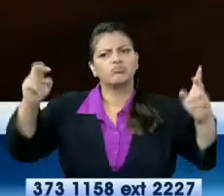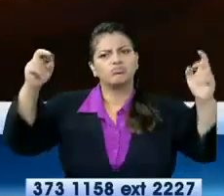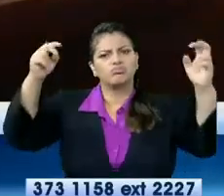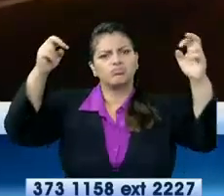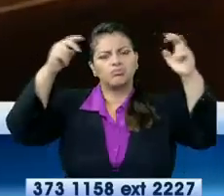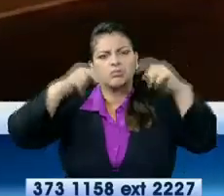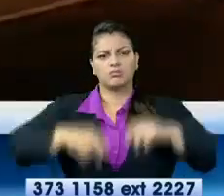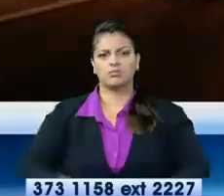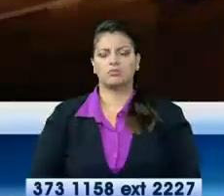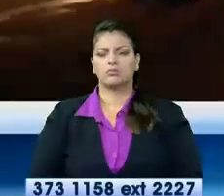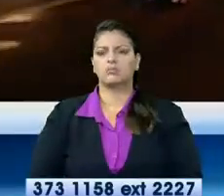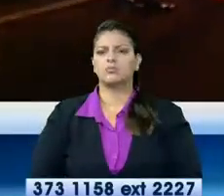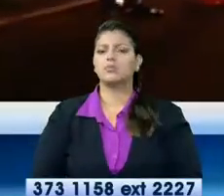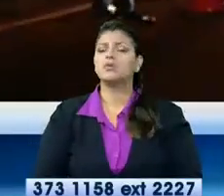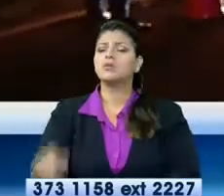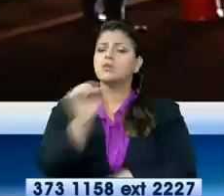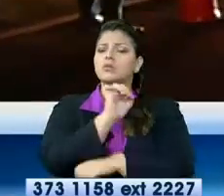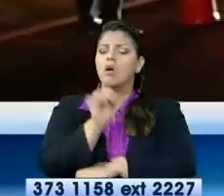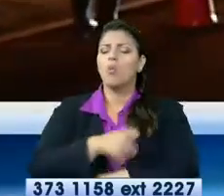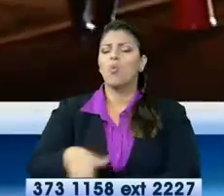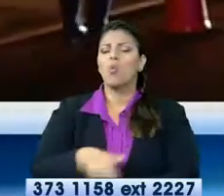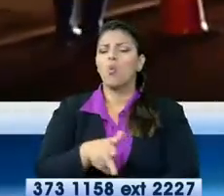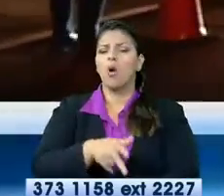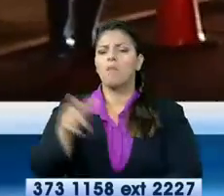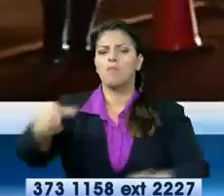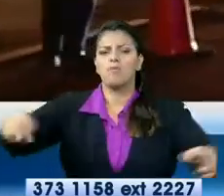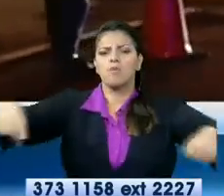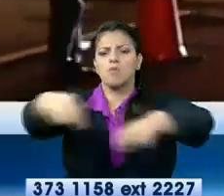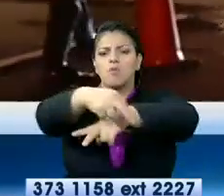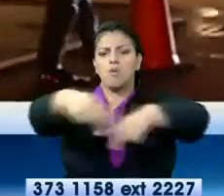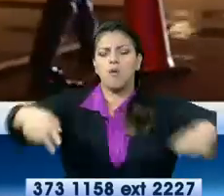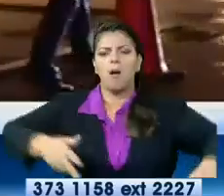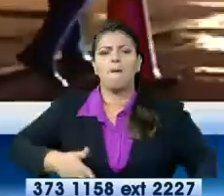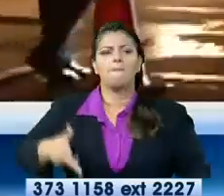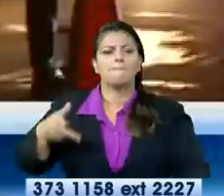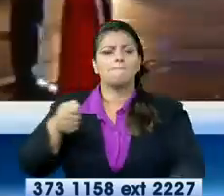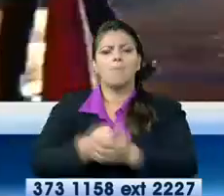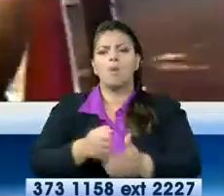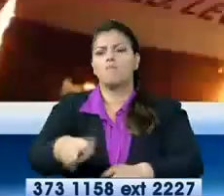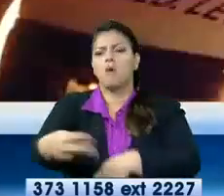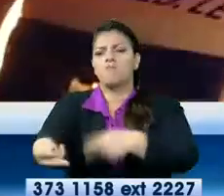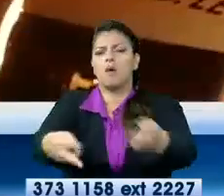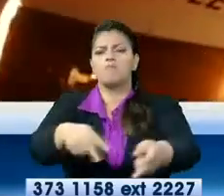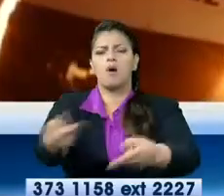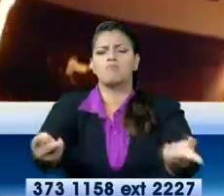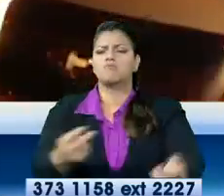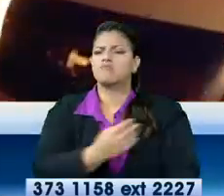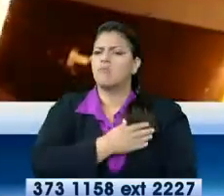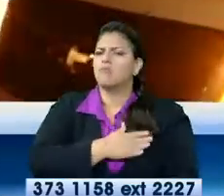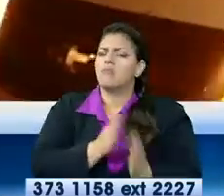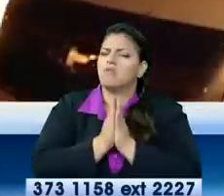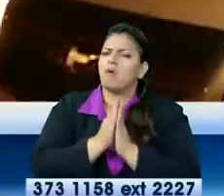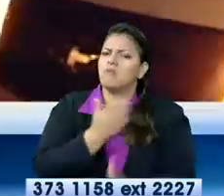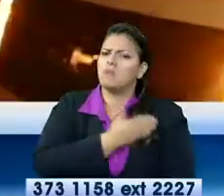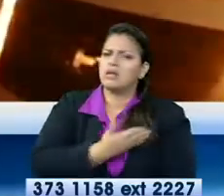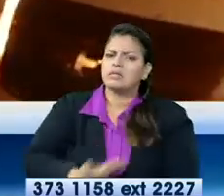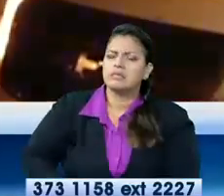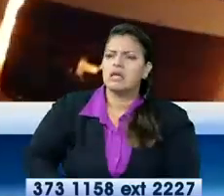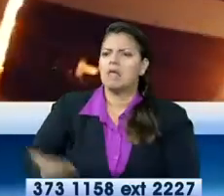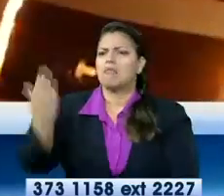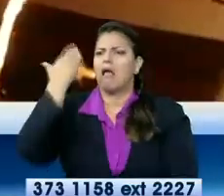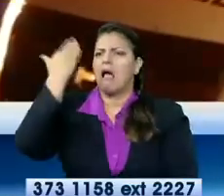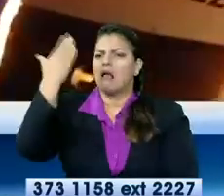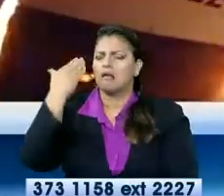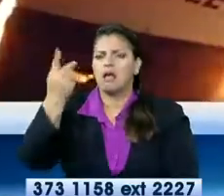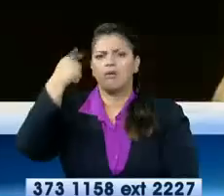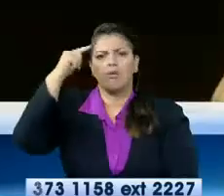más muertes para que ustedes entiendan? Señor presidente, señor gobernador, por favor, que se haga justicia, señor alcalde,